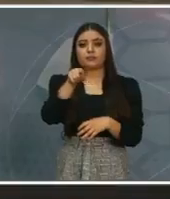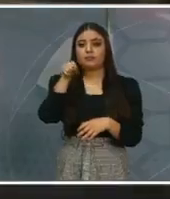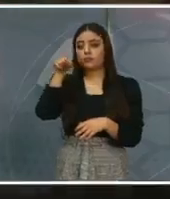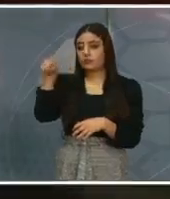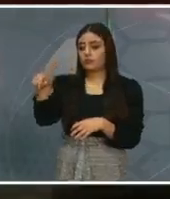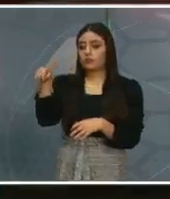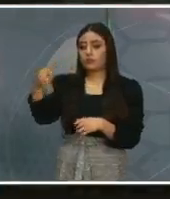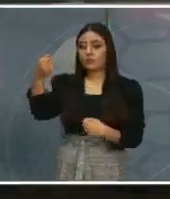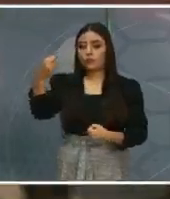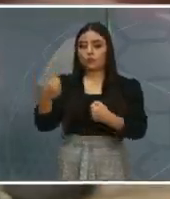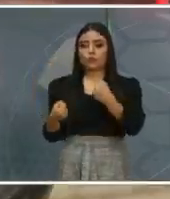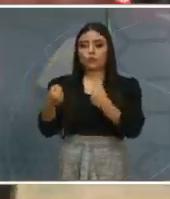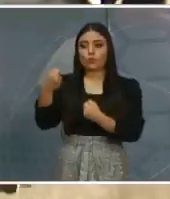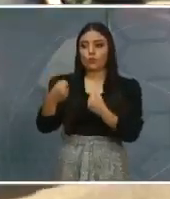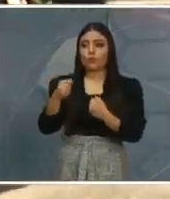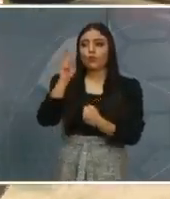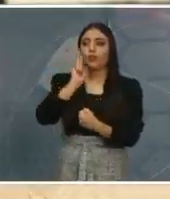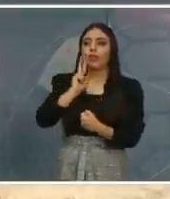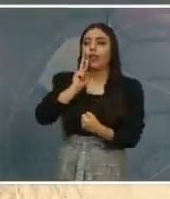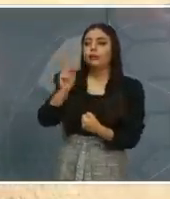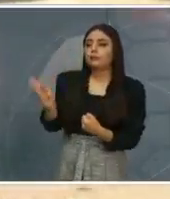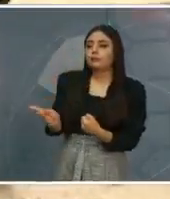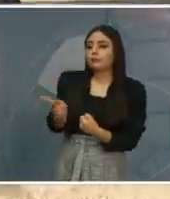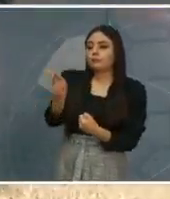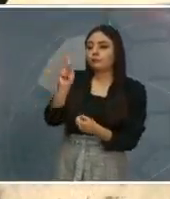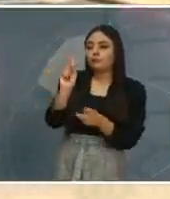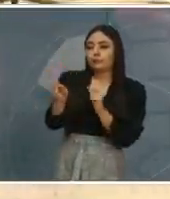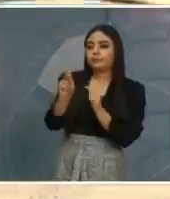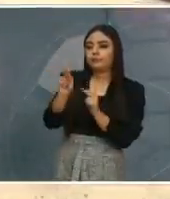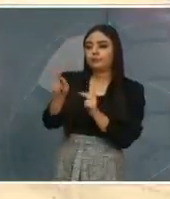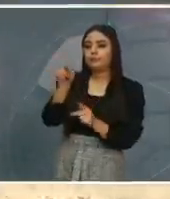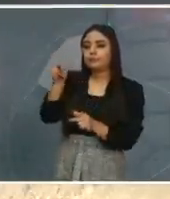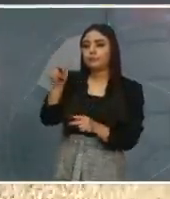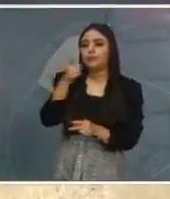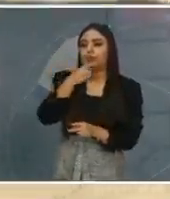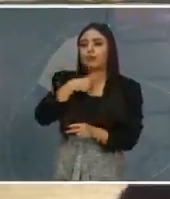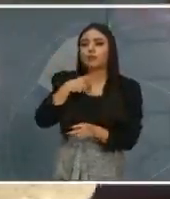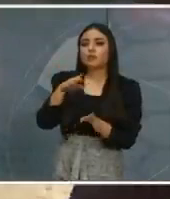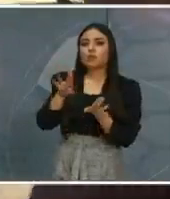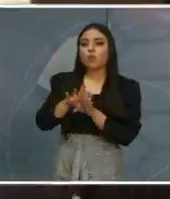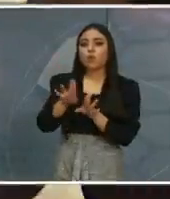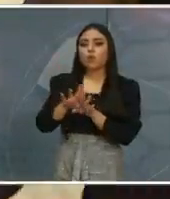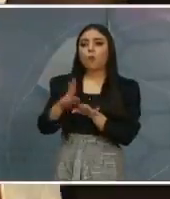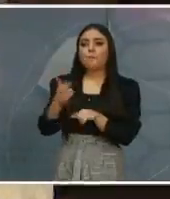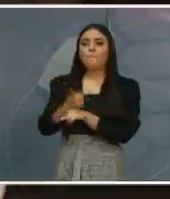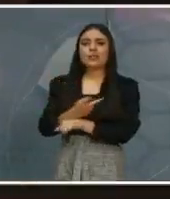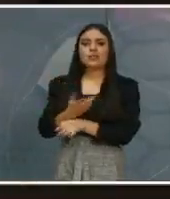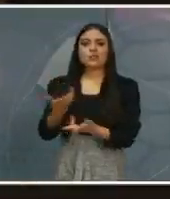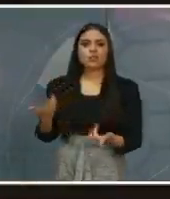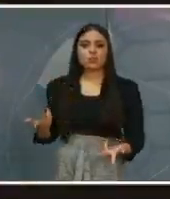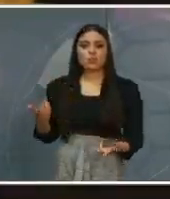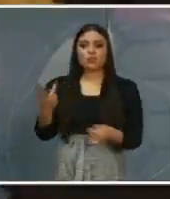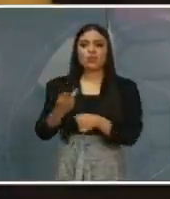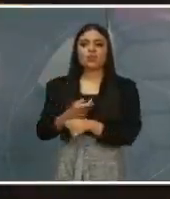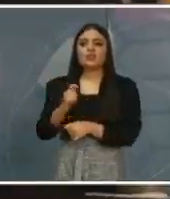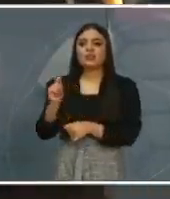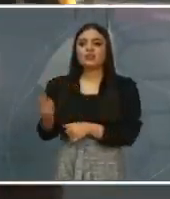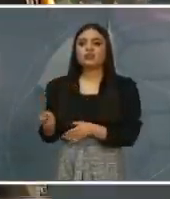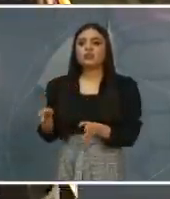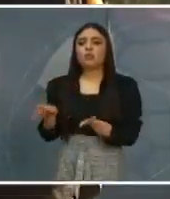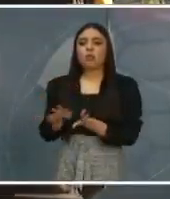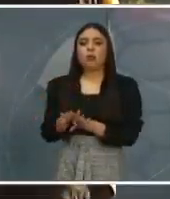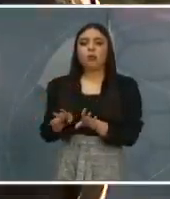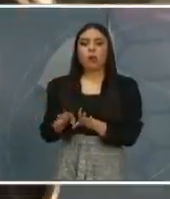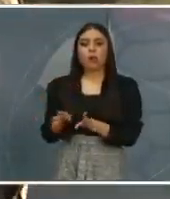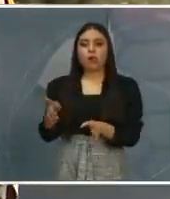Vamos a tratar de platicar con él, que nos pueda decir cómo fue esta percance que se da y que nos ponga